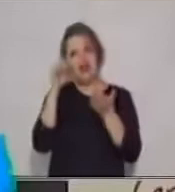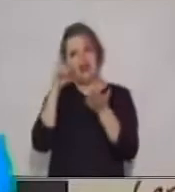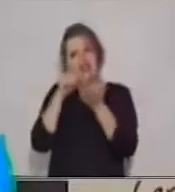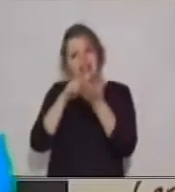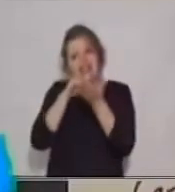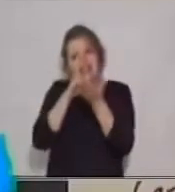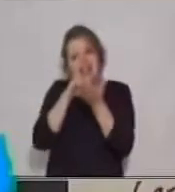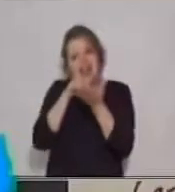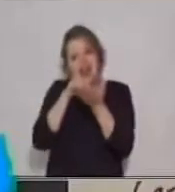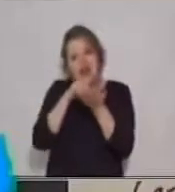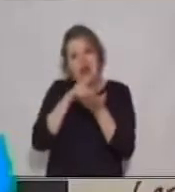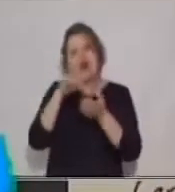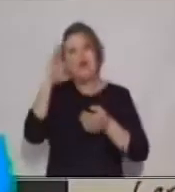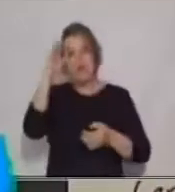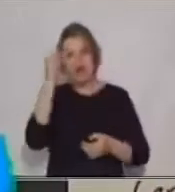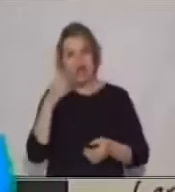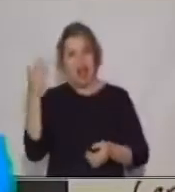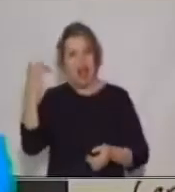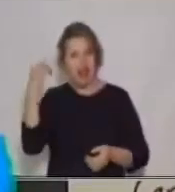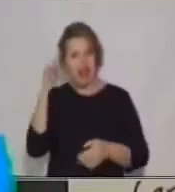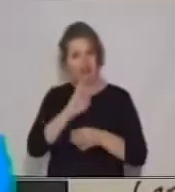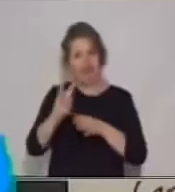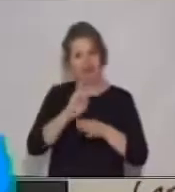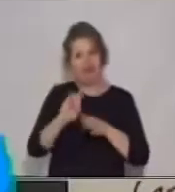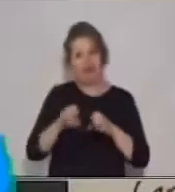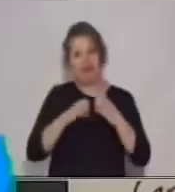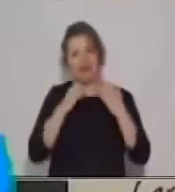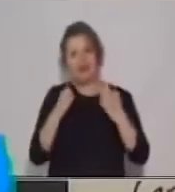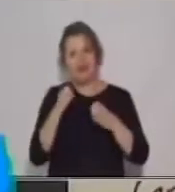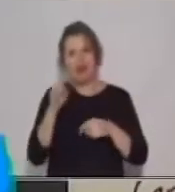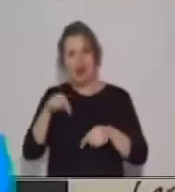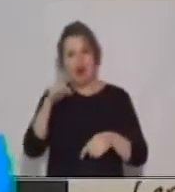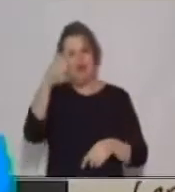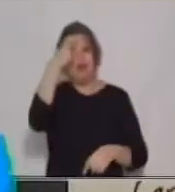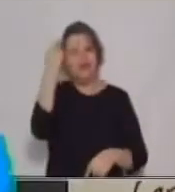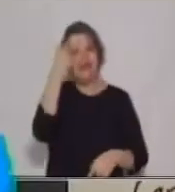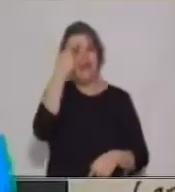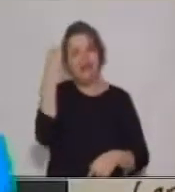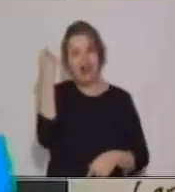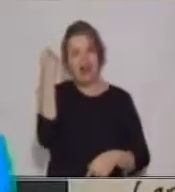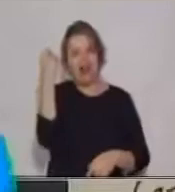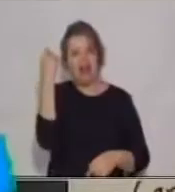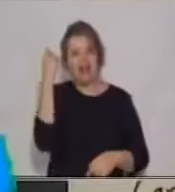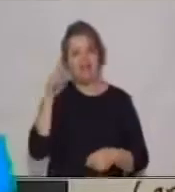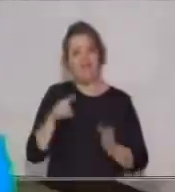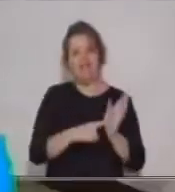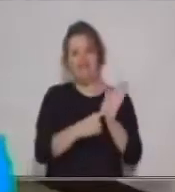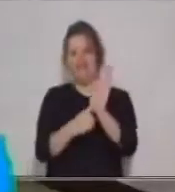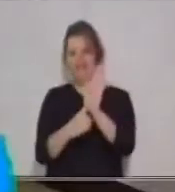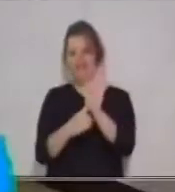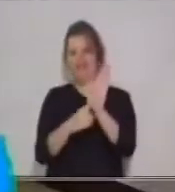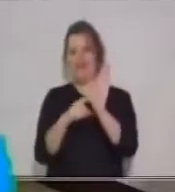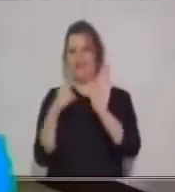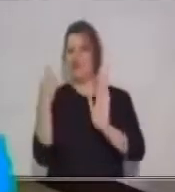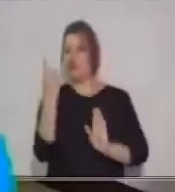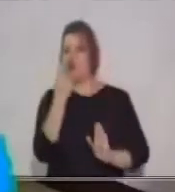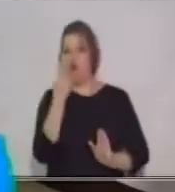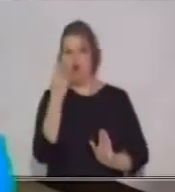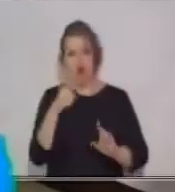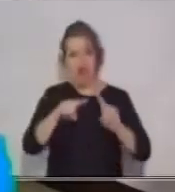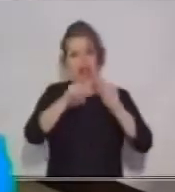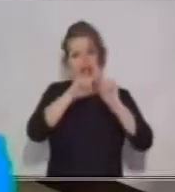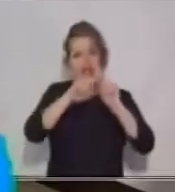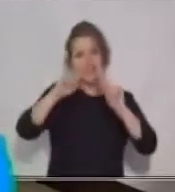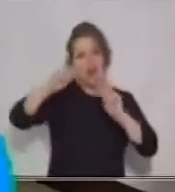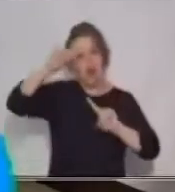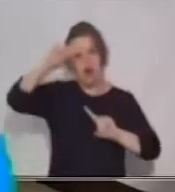ya las hemos utilizado. Entonces nuestra ecuación con la que vamos a trabajar es esta. Solamente x al